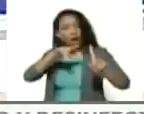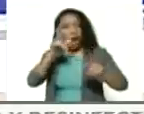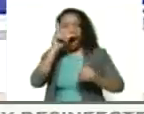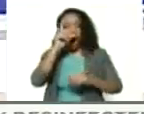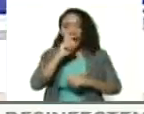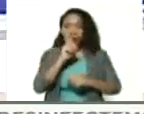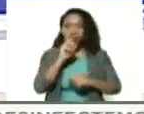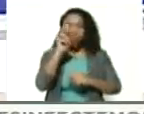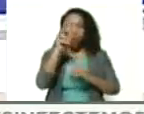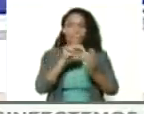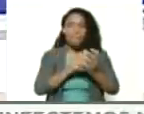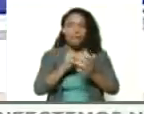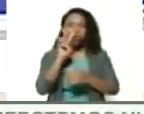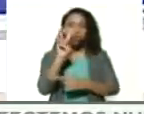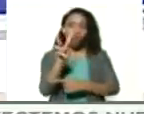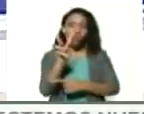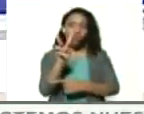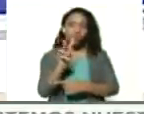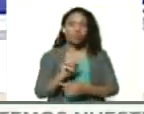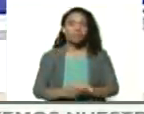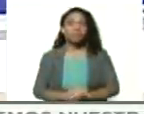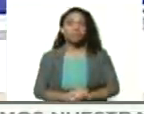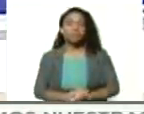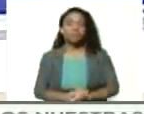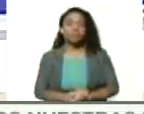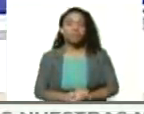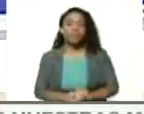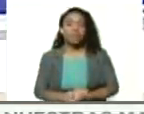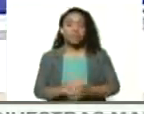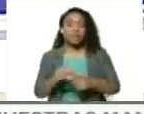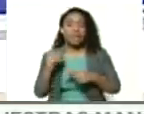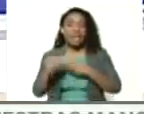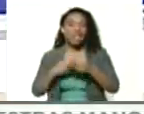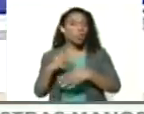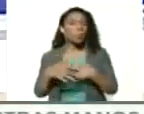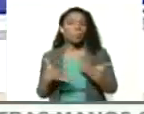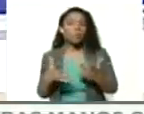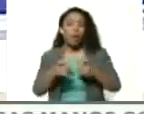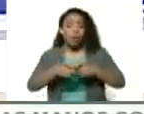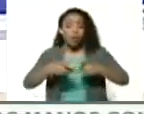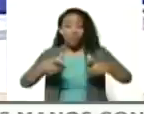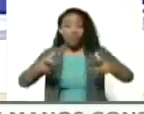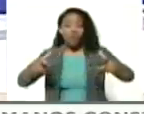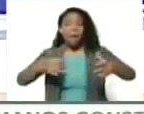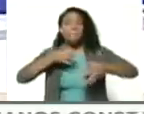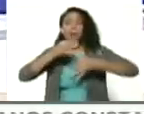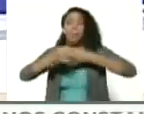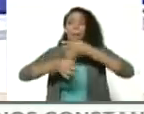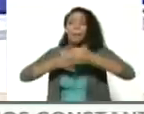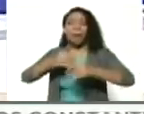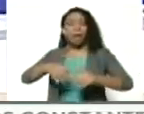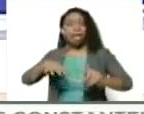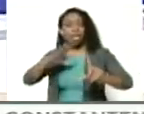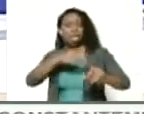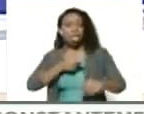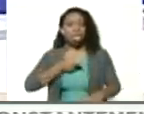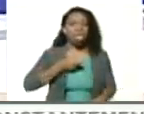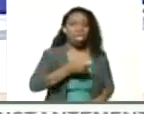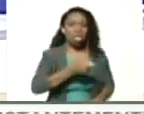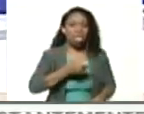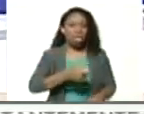2002 y lo que hizo fue incrementarse las declaraciones, las amenazas,